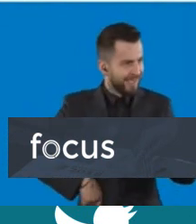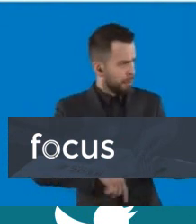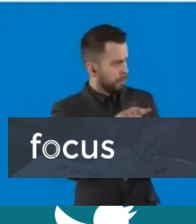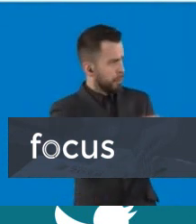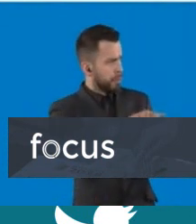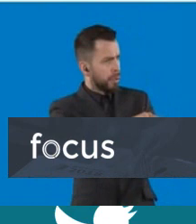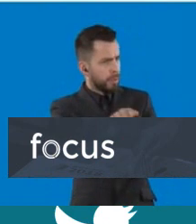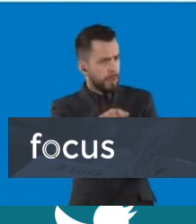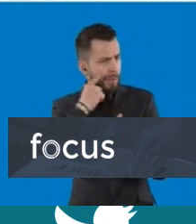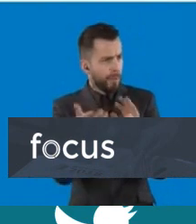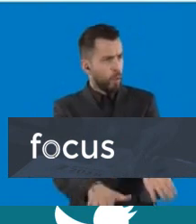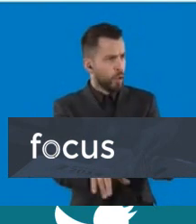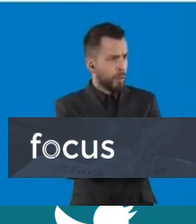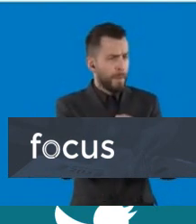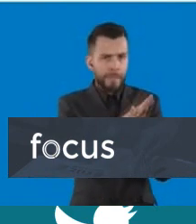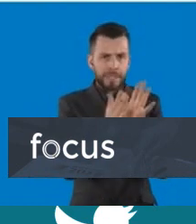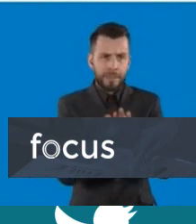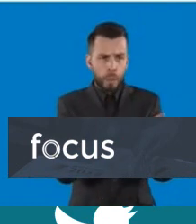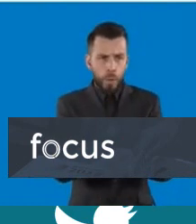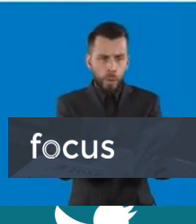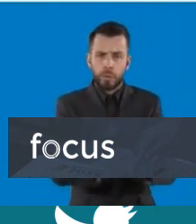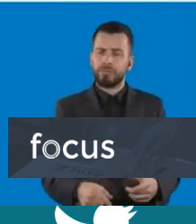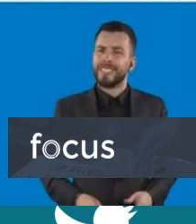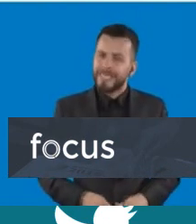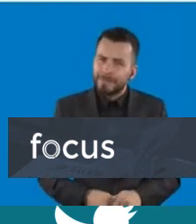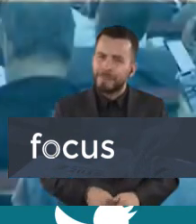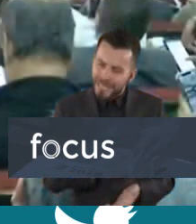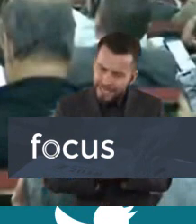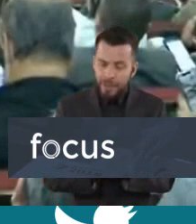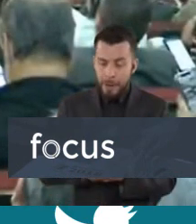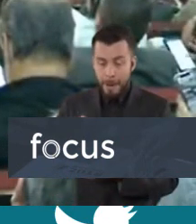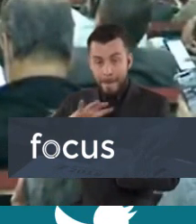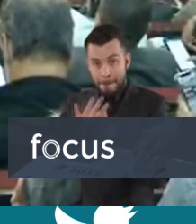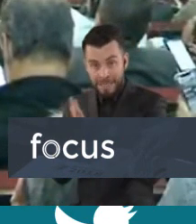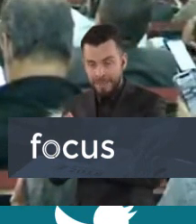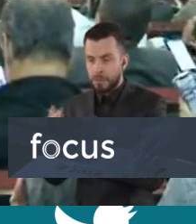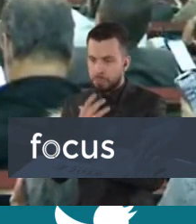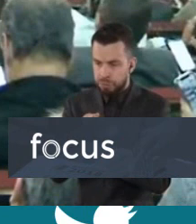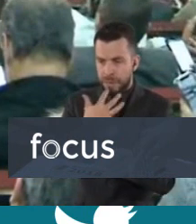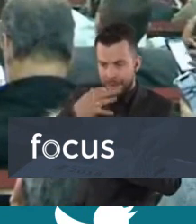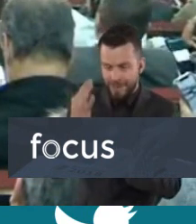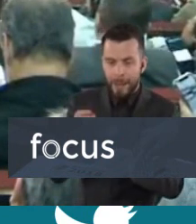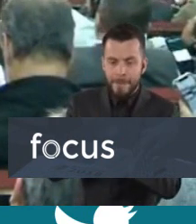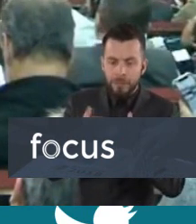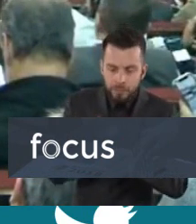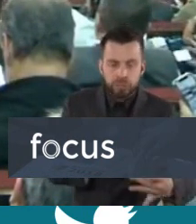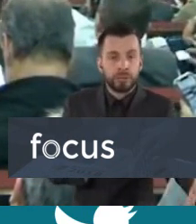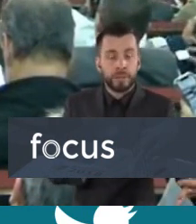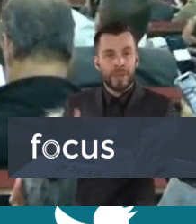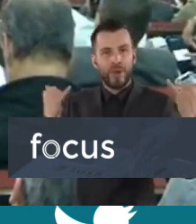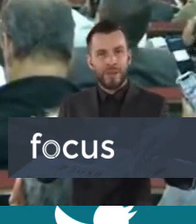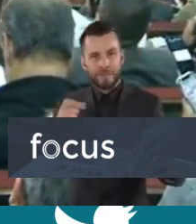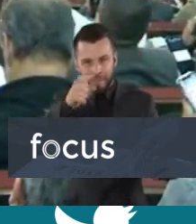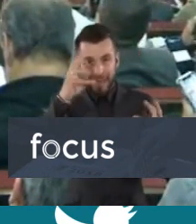importancia y la insistencia en la implementación del proceso. Y ahora que está de moda el gran acuerdo nacional, con